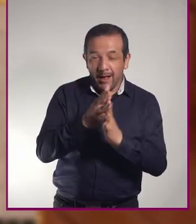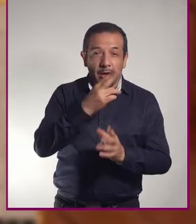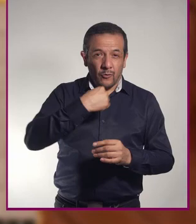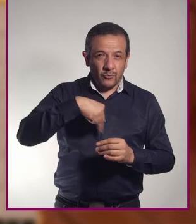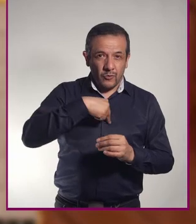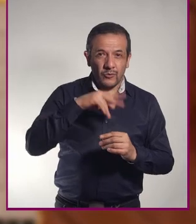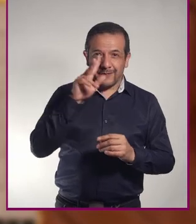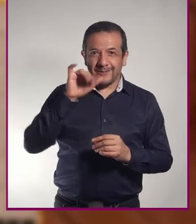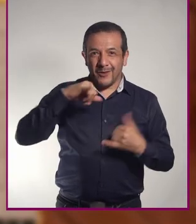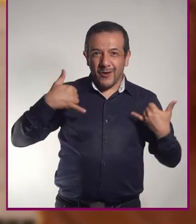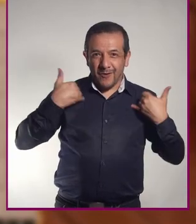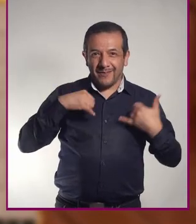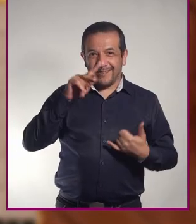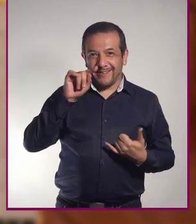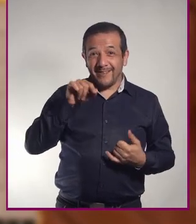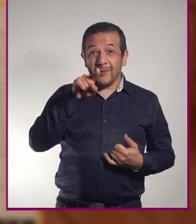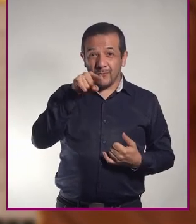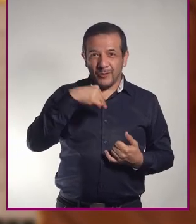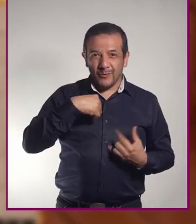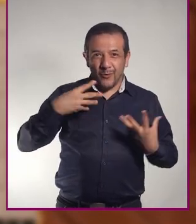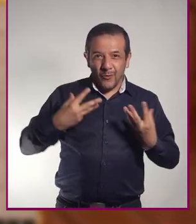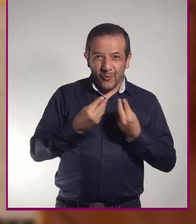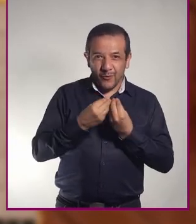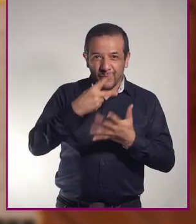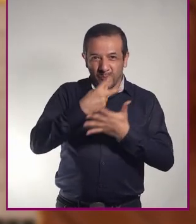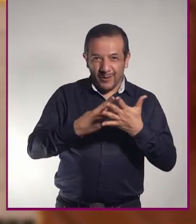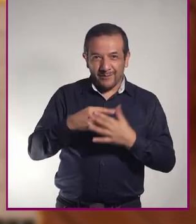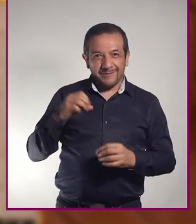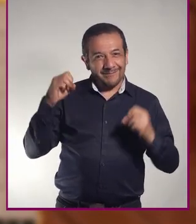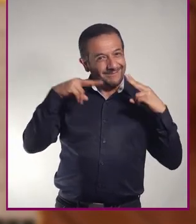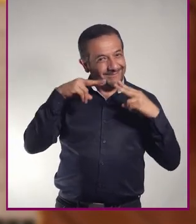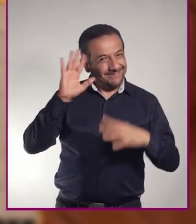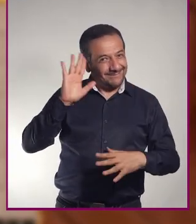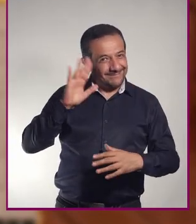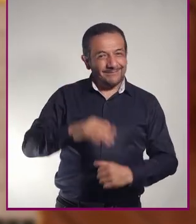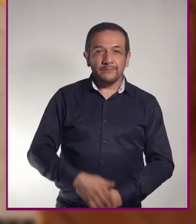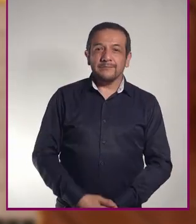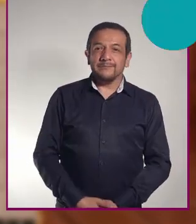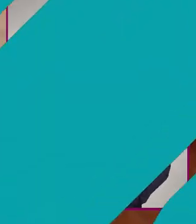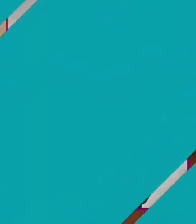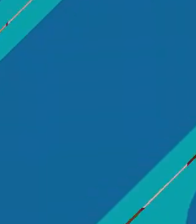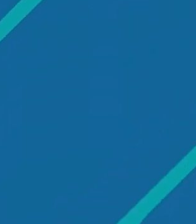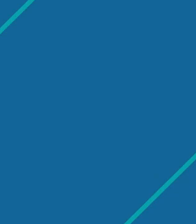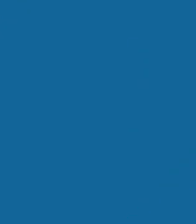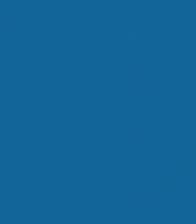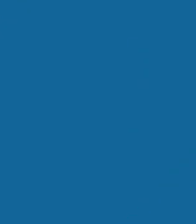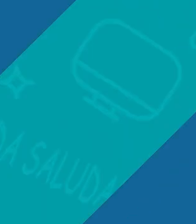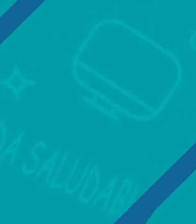Jóvenes en TV y haz este programa con nosotros. Hasta la próxima.